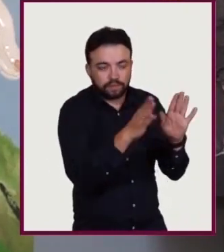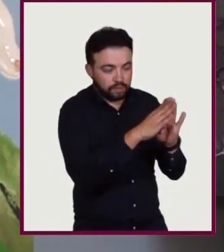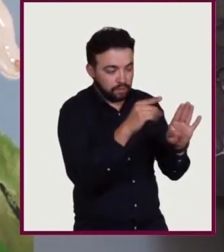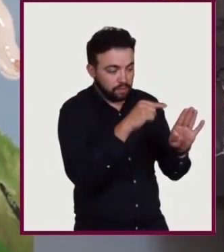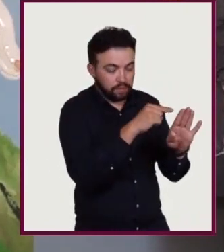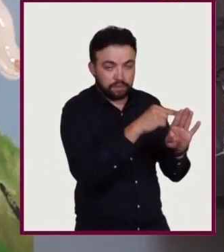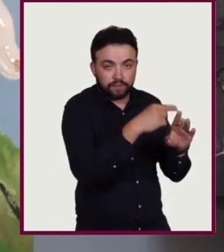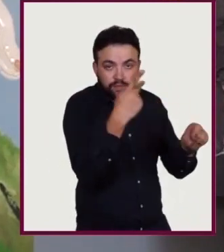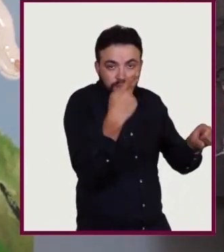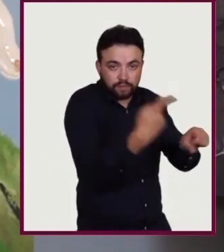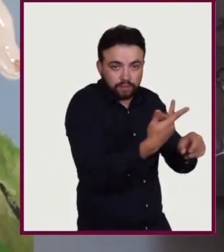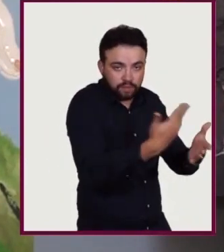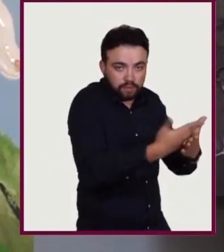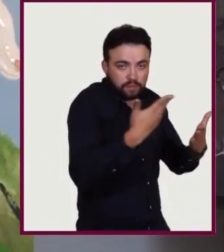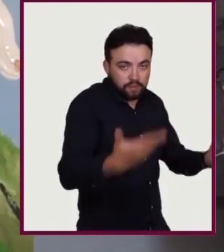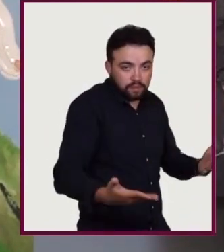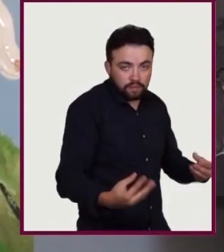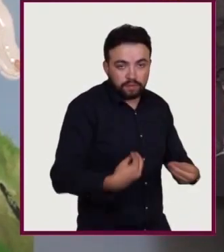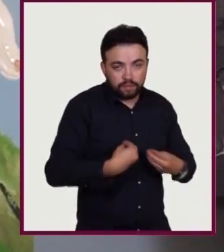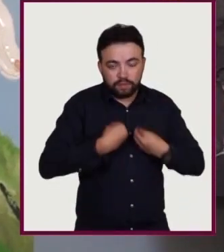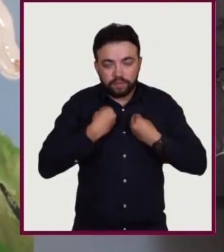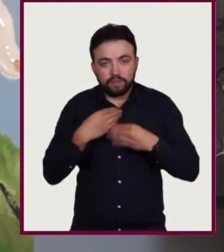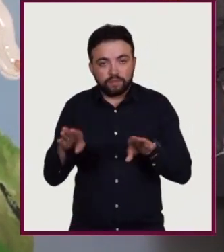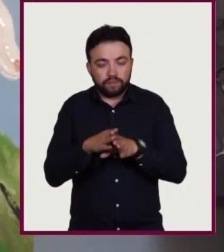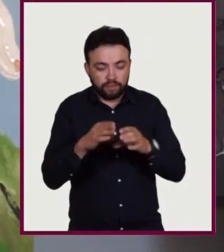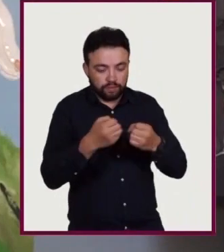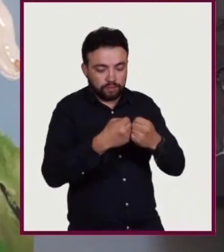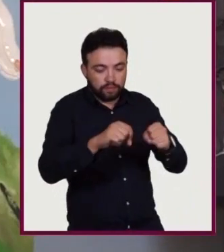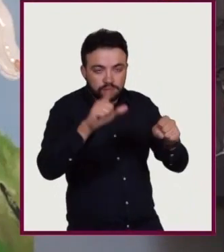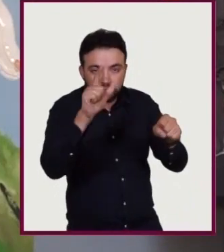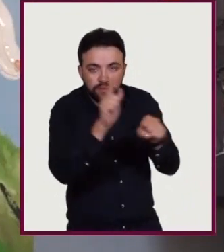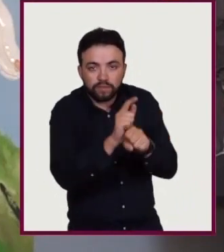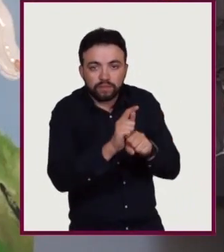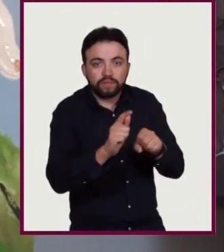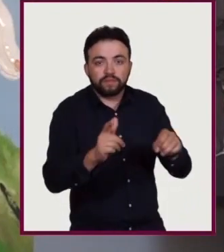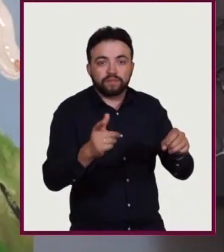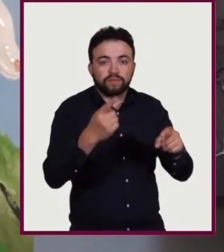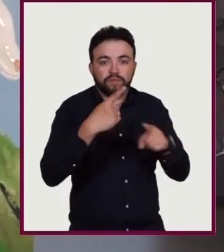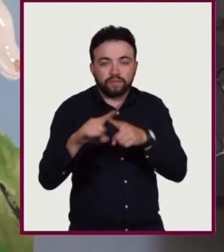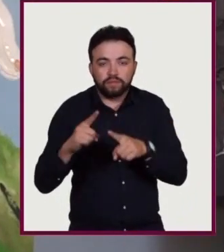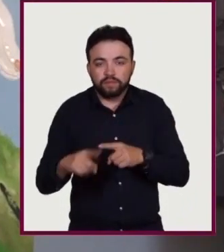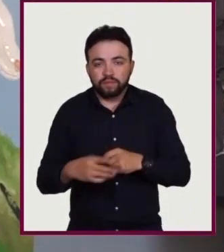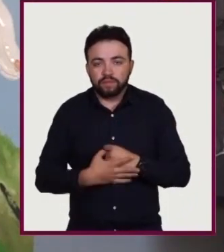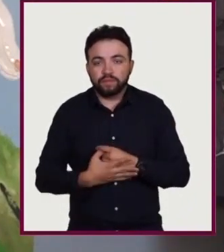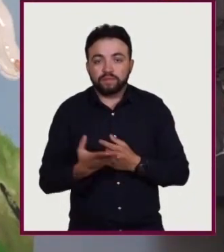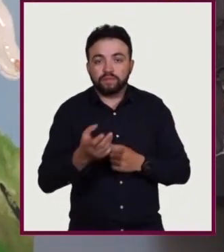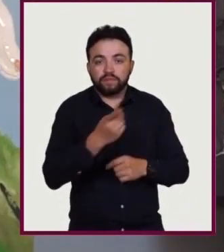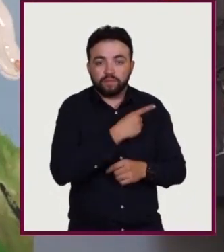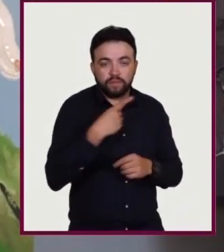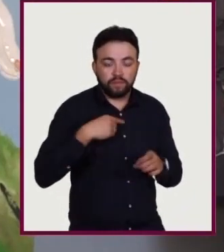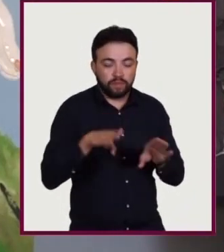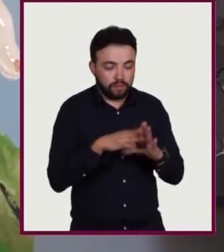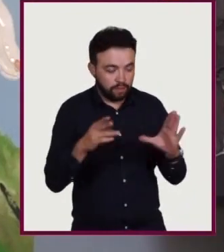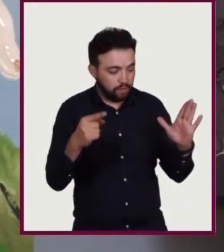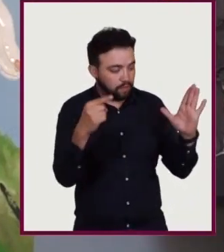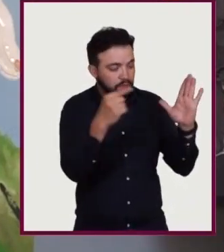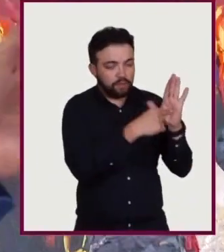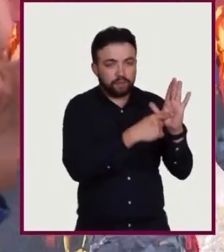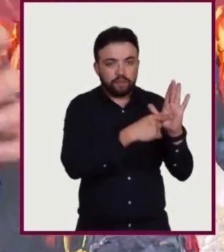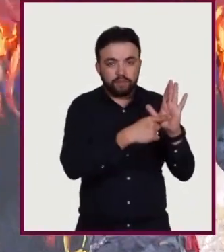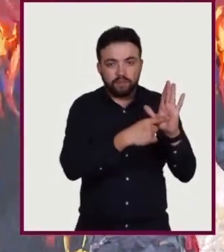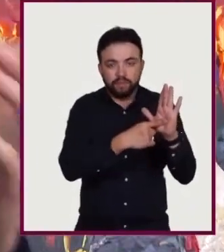archivo que nos tocó vivir como sociedad, como especie, y dejar registrado,